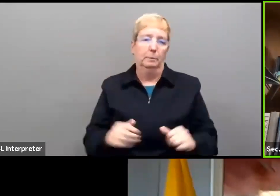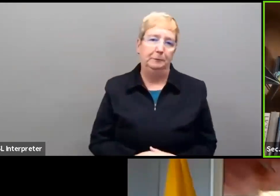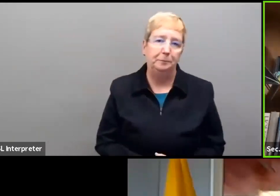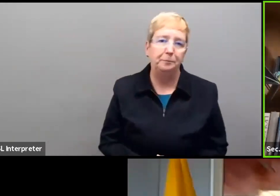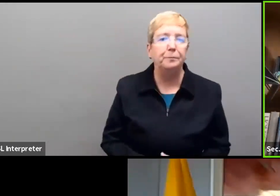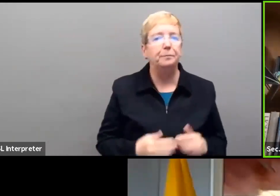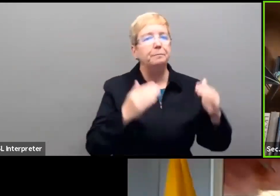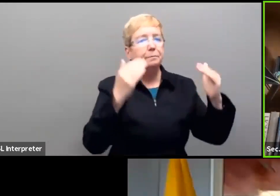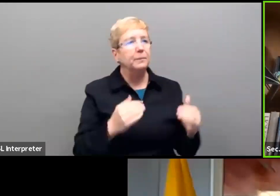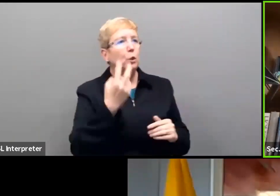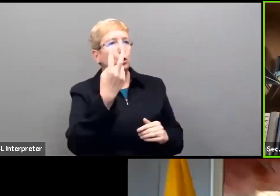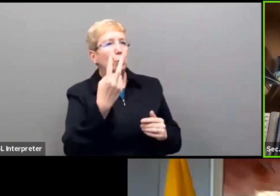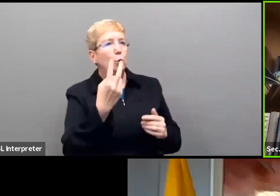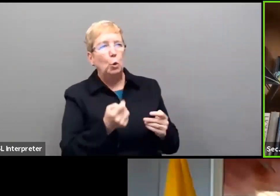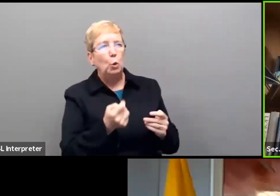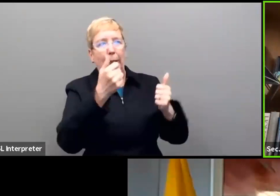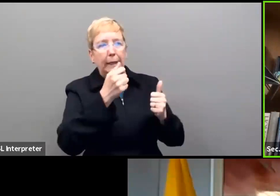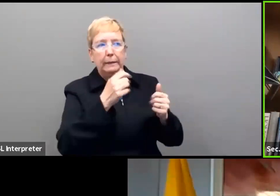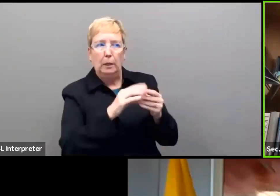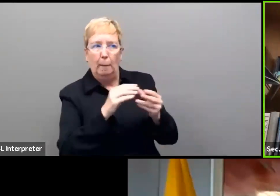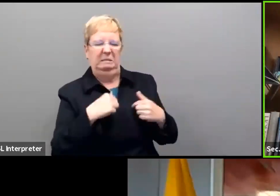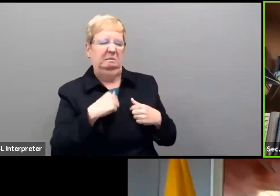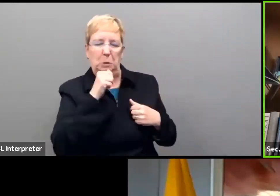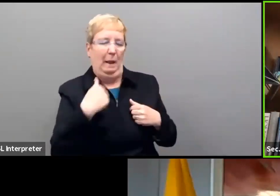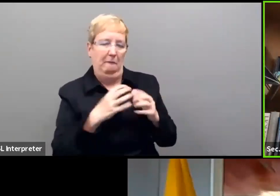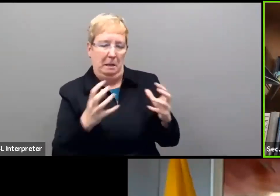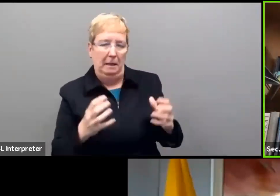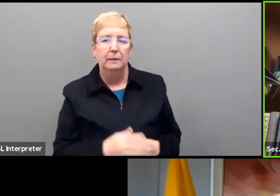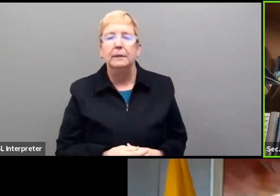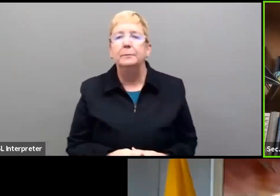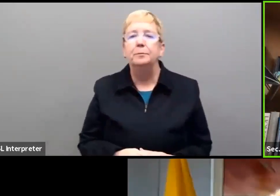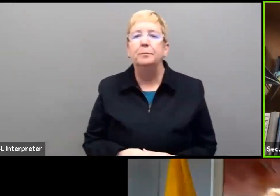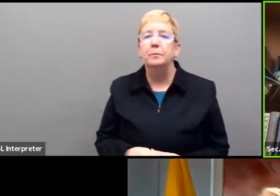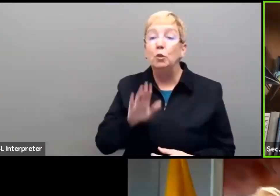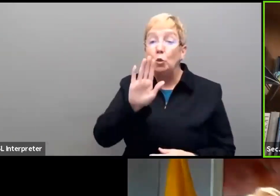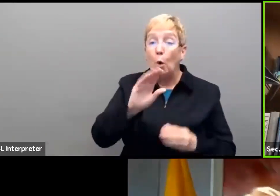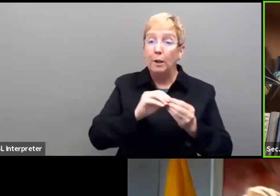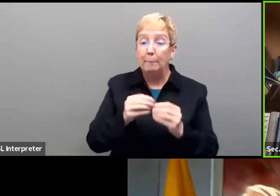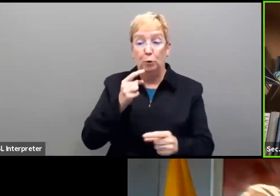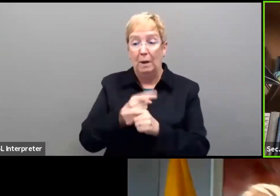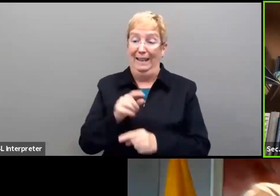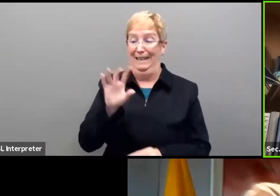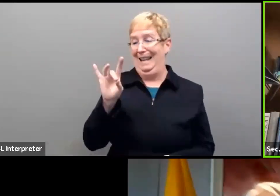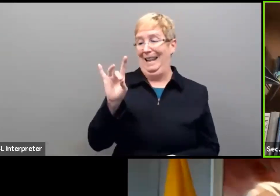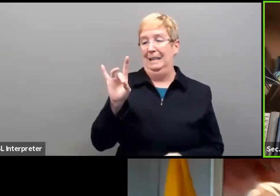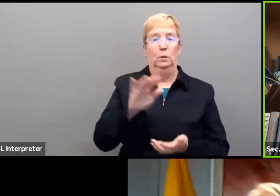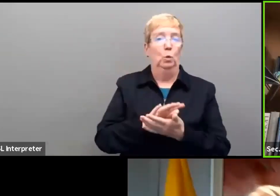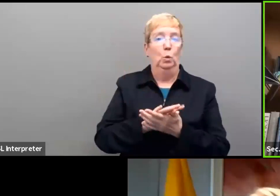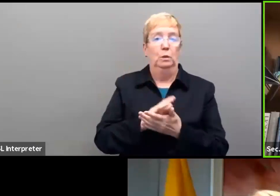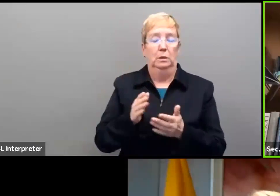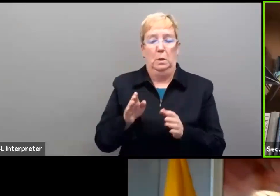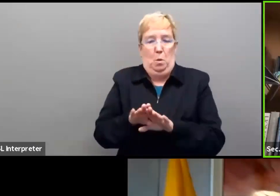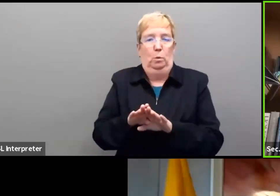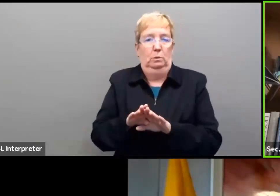vacunarse, eso facilitará la vida a los padres y a las escuelas para que se vacunen ellos y estén más